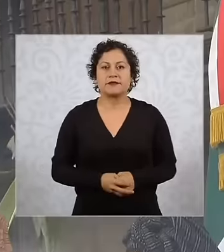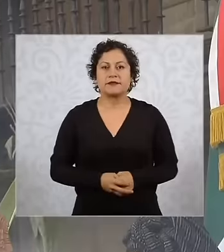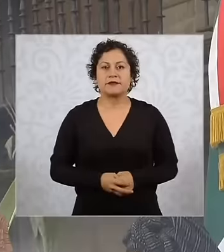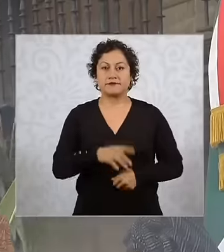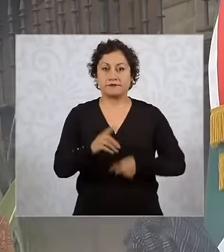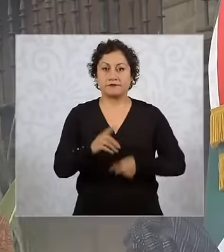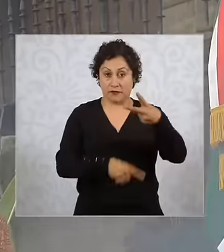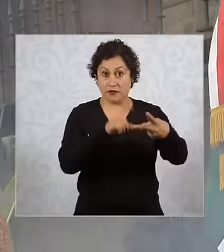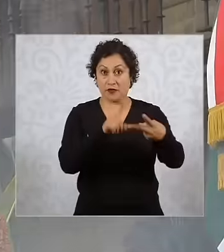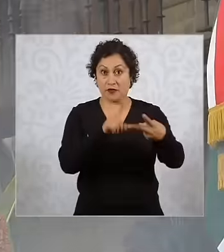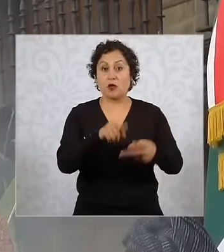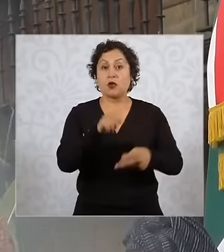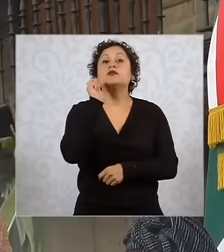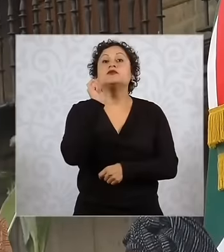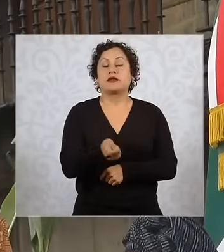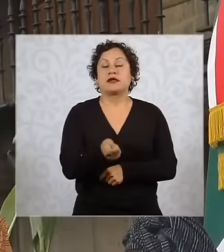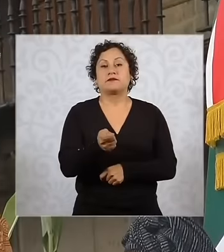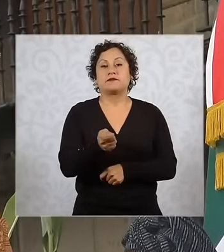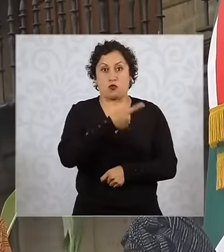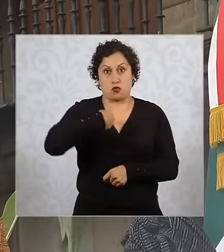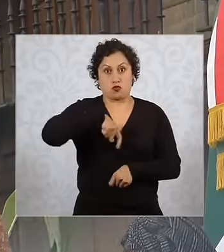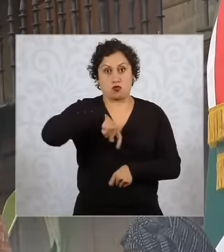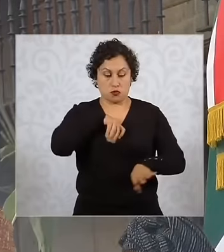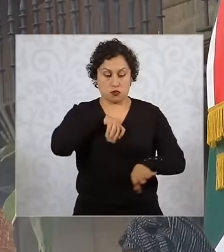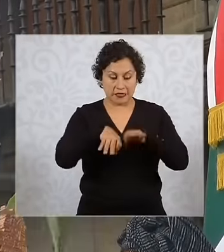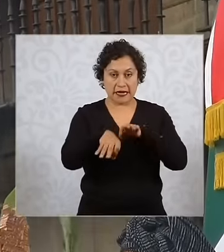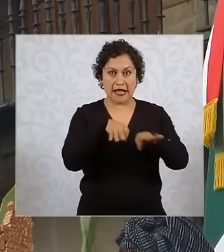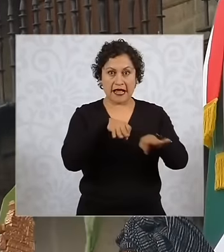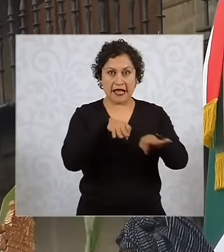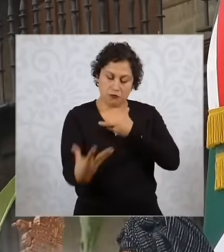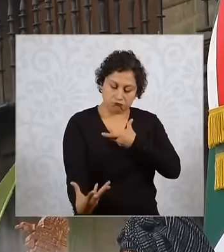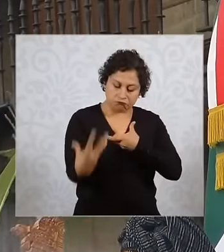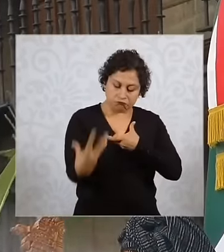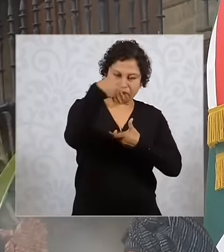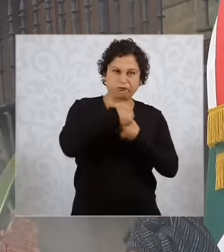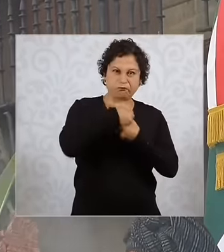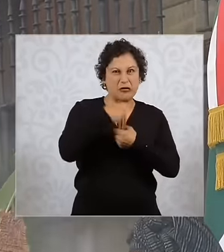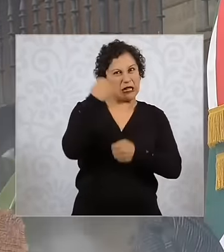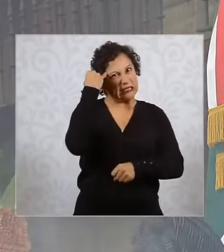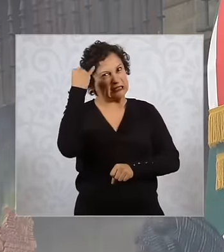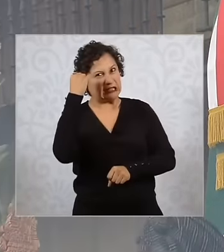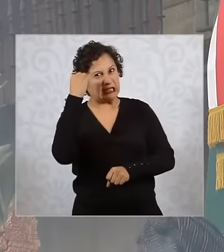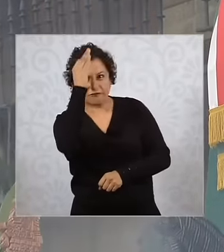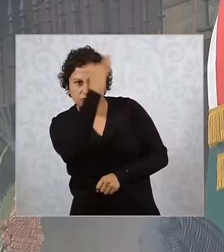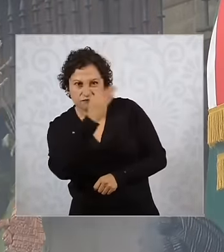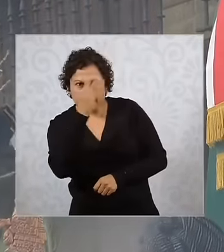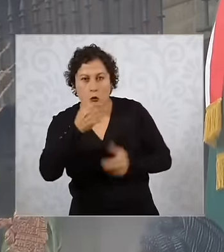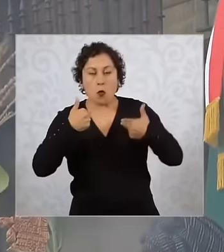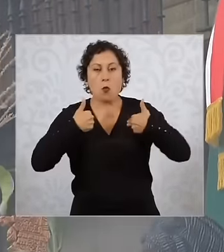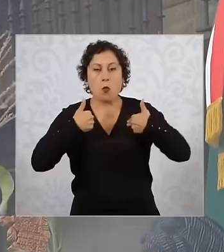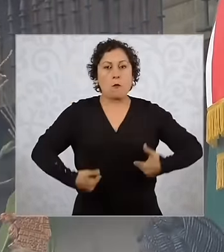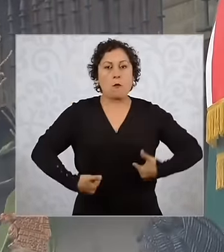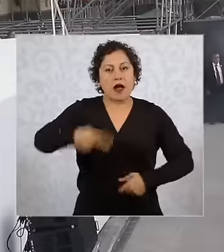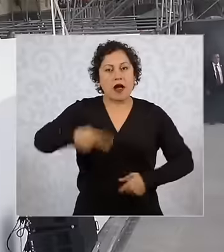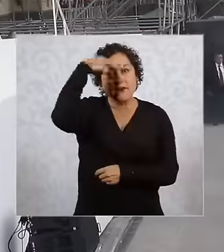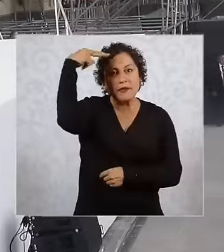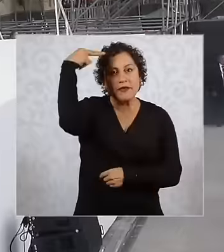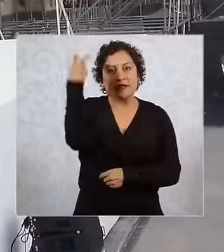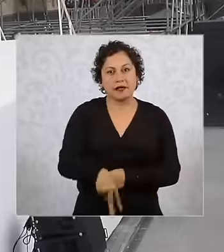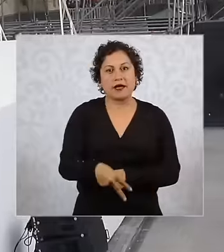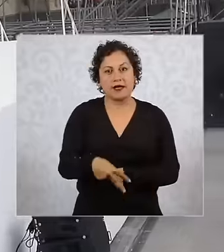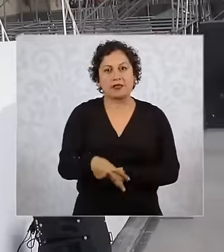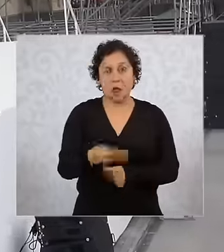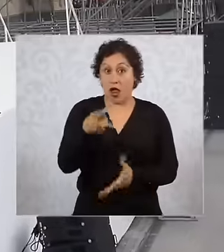gobernaremos teniendo como sustento el humanismo mexicano, que se nutre de